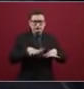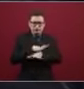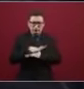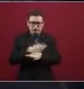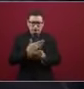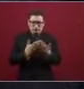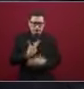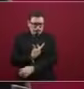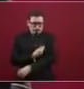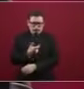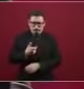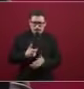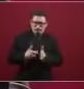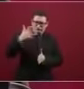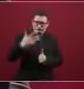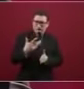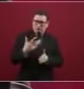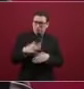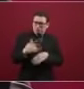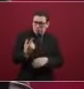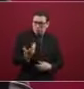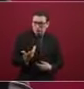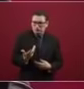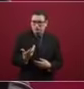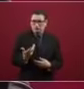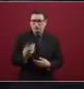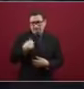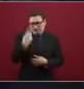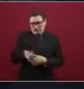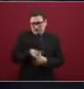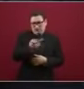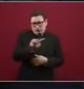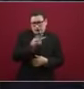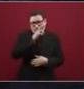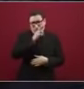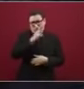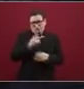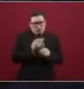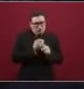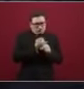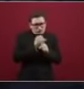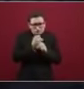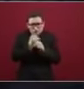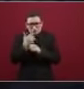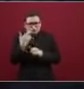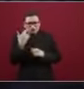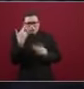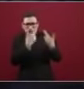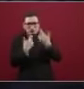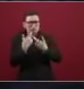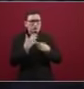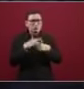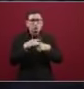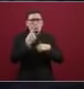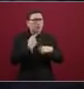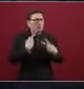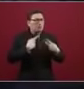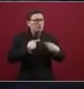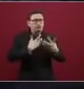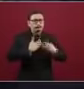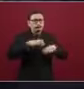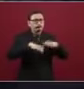Entonces, la pregunta es, ¿no sería bueno revisar cómo se está licitando para que no se esté gastando más, para